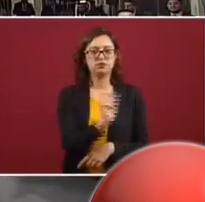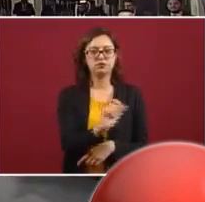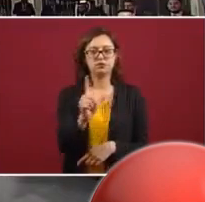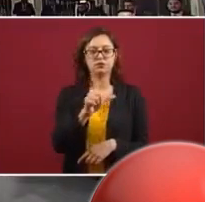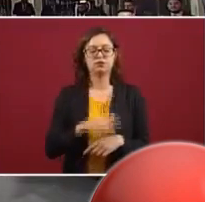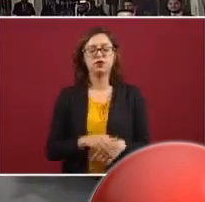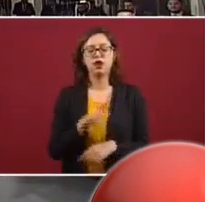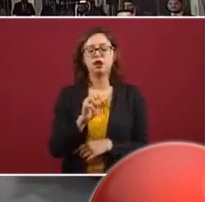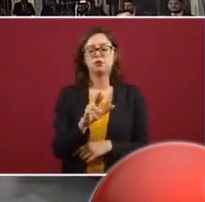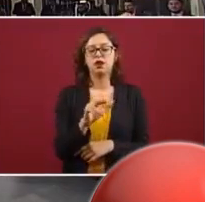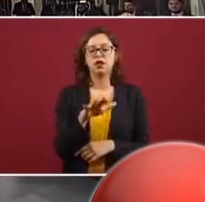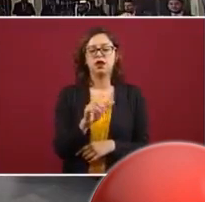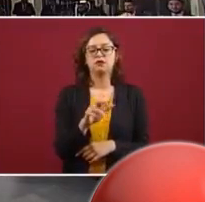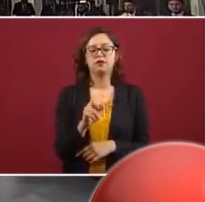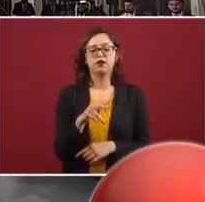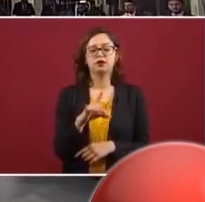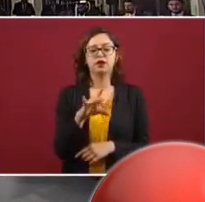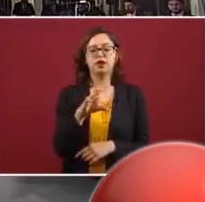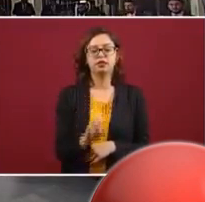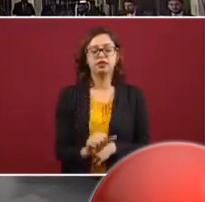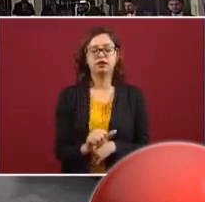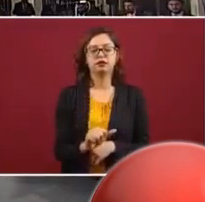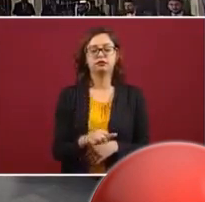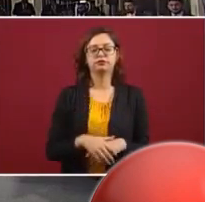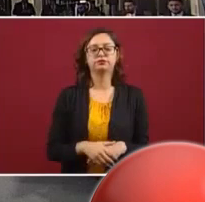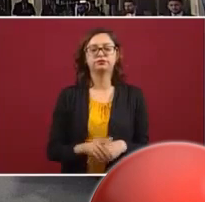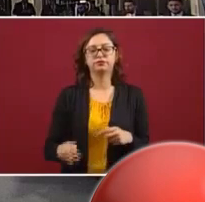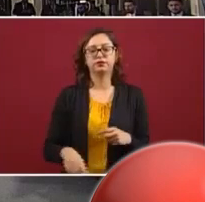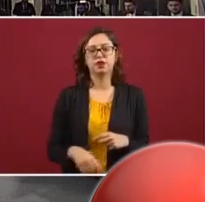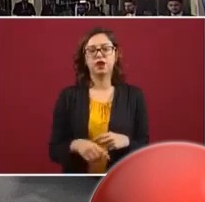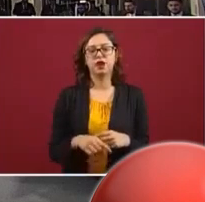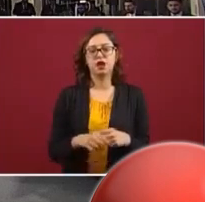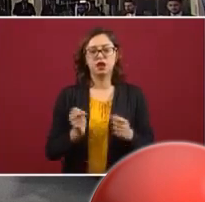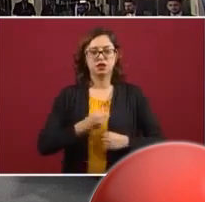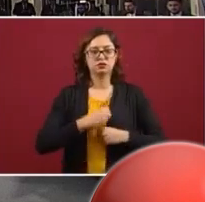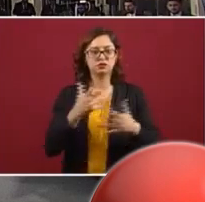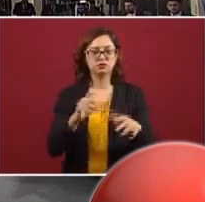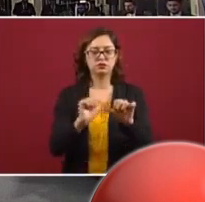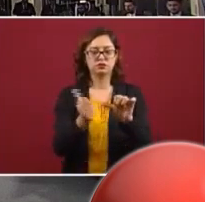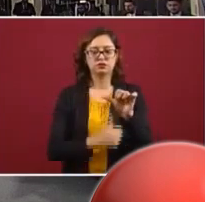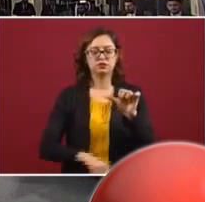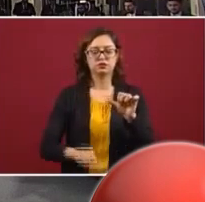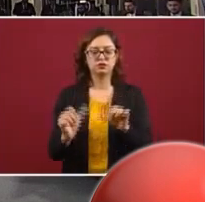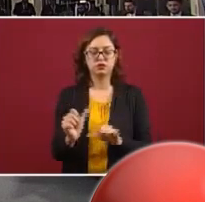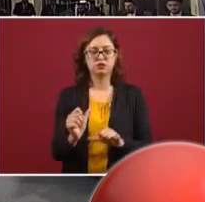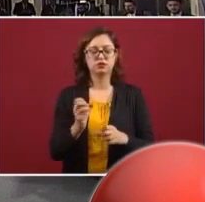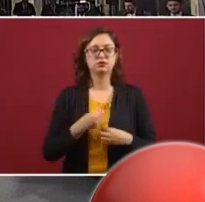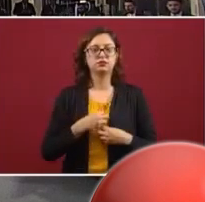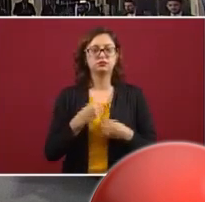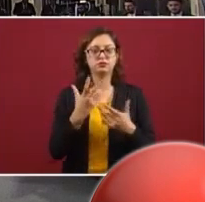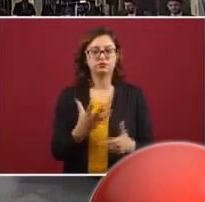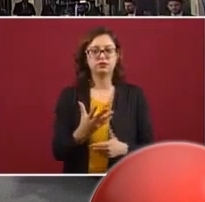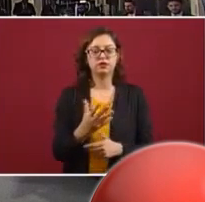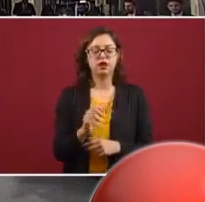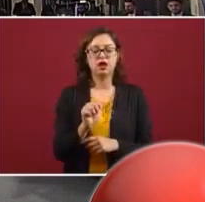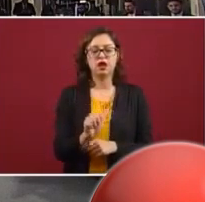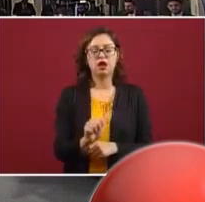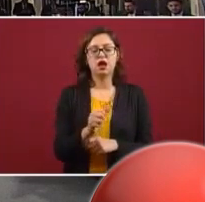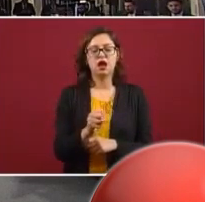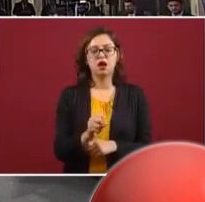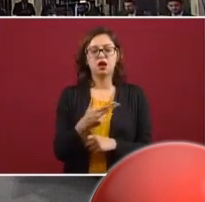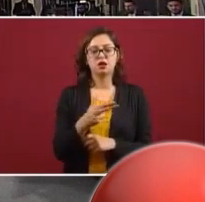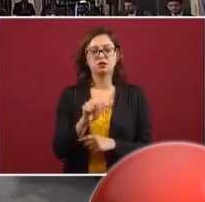está María Fernanda Hernández Amaro. En la distinción de expresiones artísticas y artes populares, está Aisha Corona